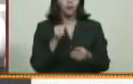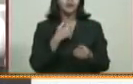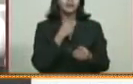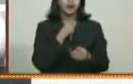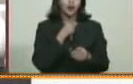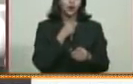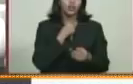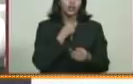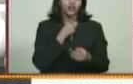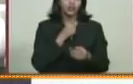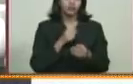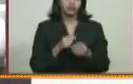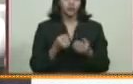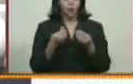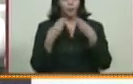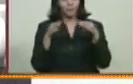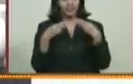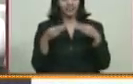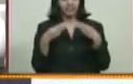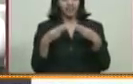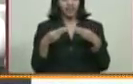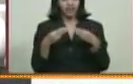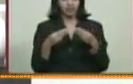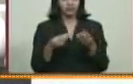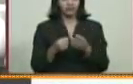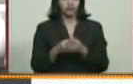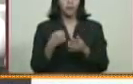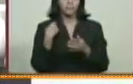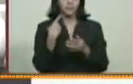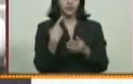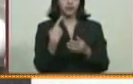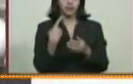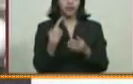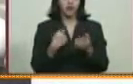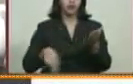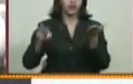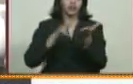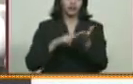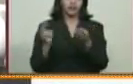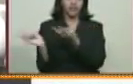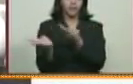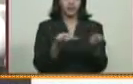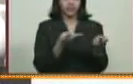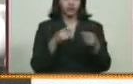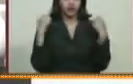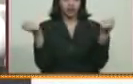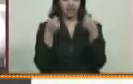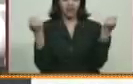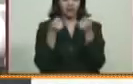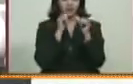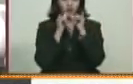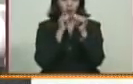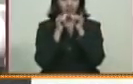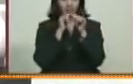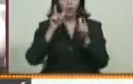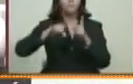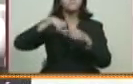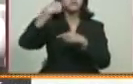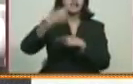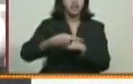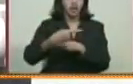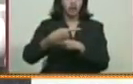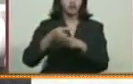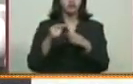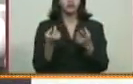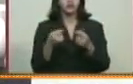gustaría un mensaje de su parte. Primero, reiterar la invitación a la rueda de prensa que va a estar dando mañana, revelando estos nuevos datos